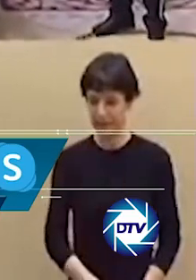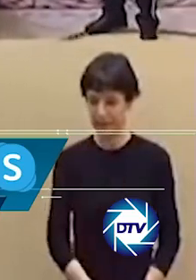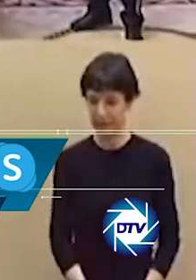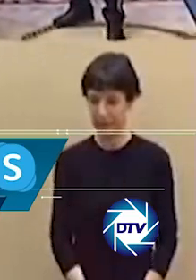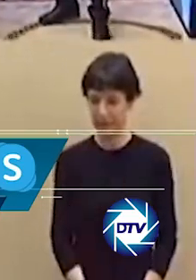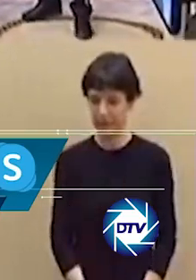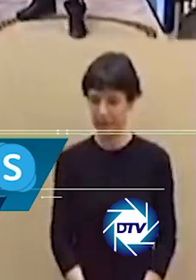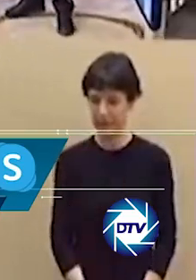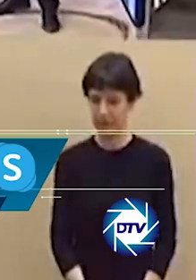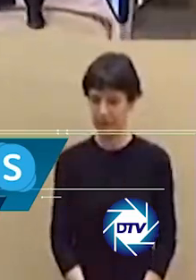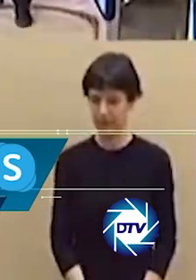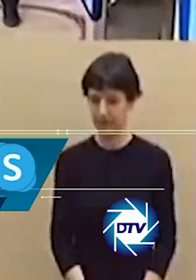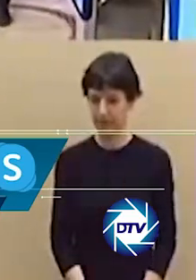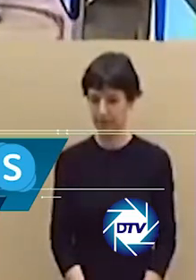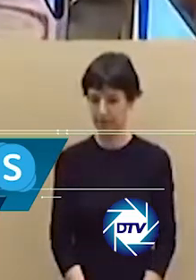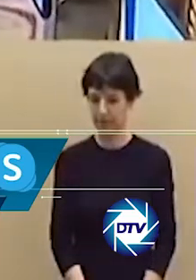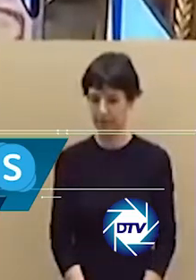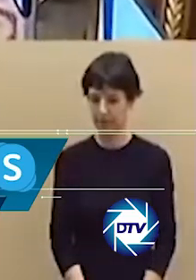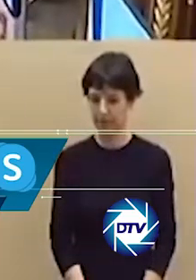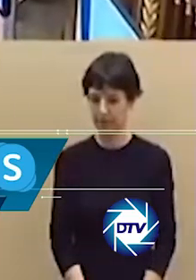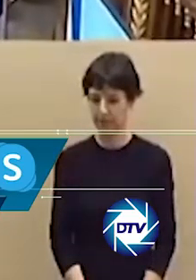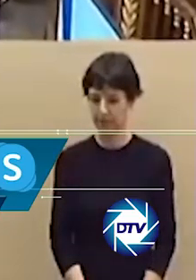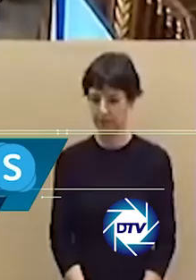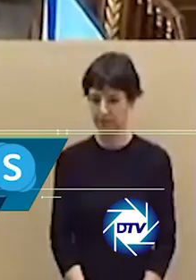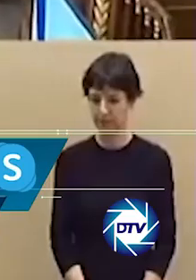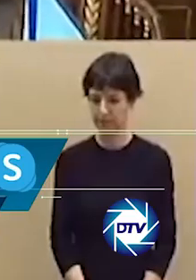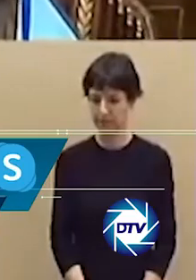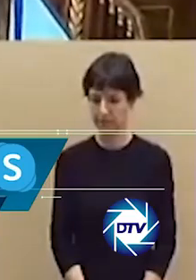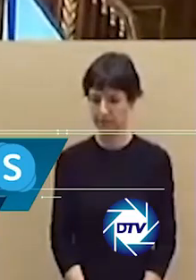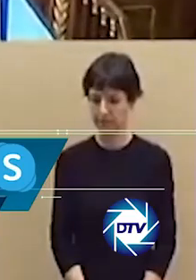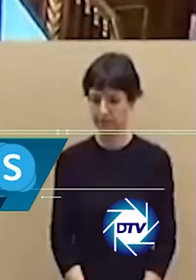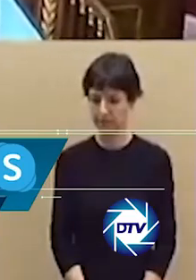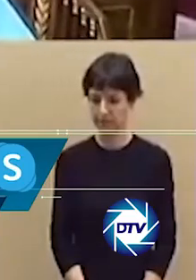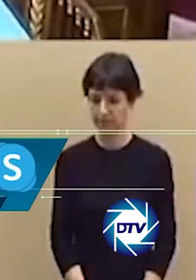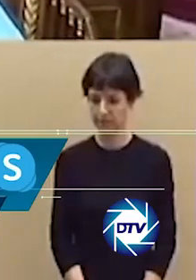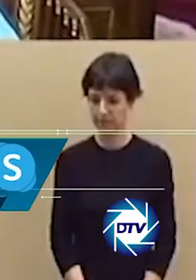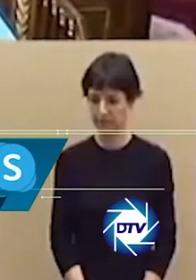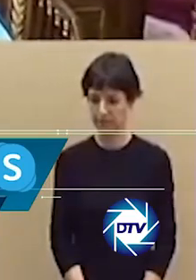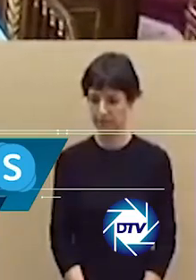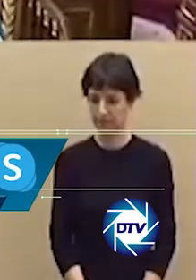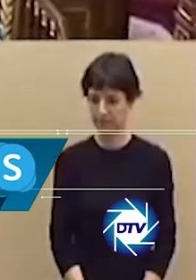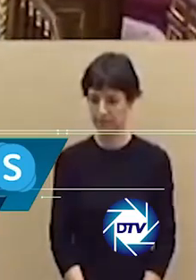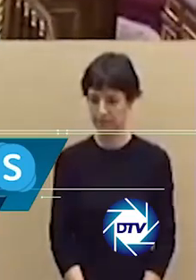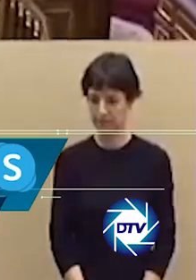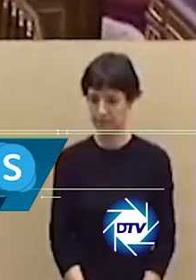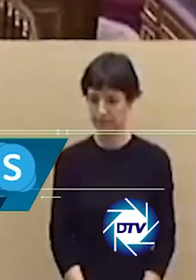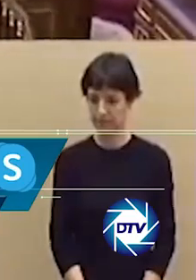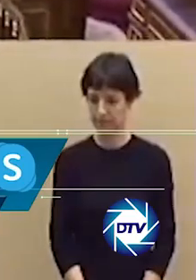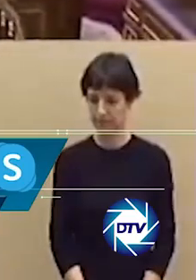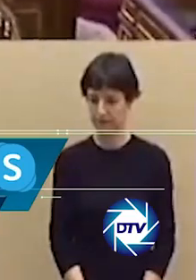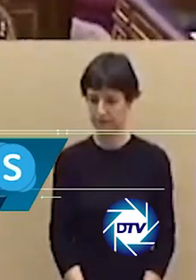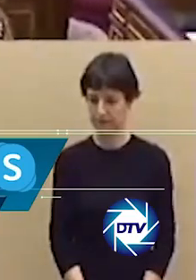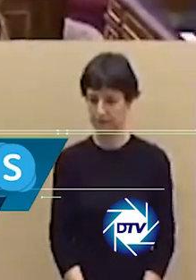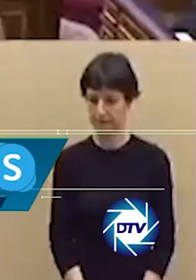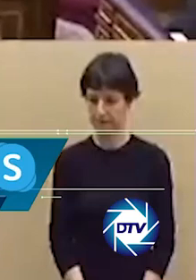civil en España. Pero además hay la segunda precisión que es importante hacer y es la irrelevancia en la que ha caído España y en